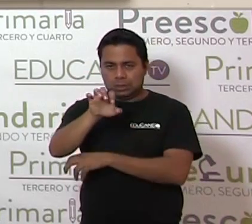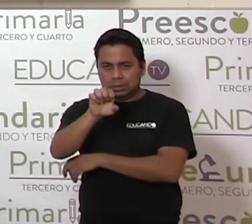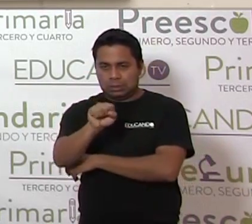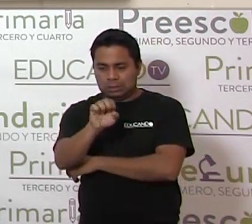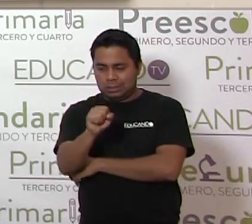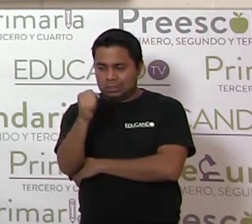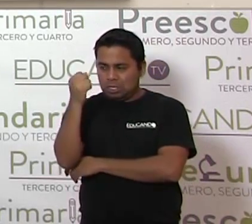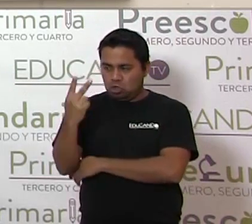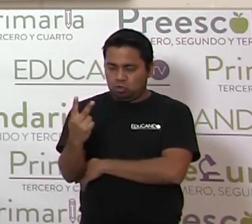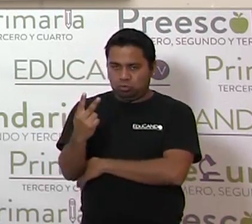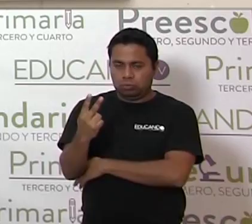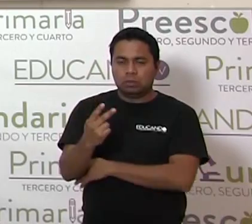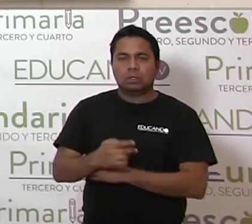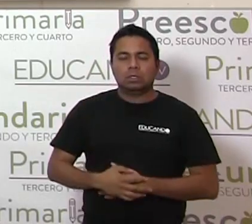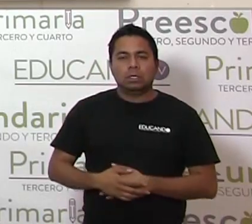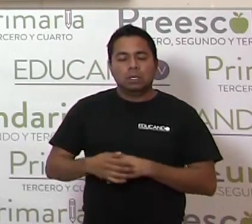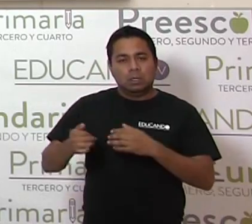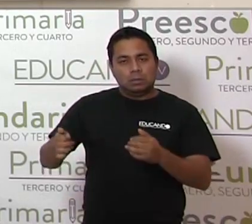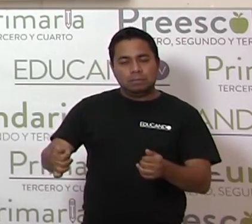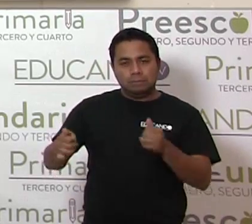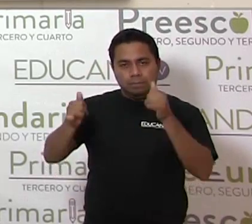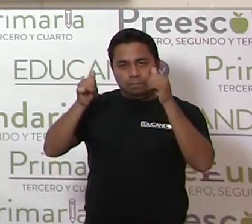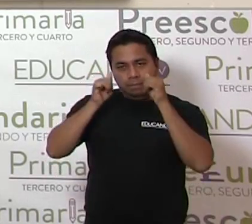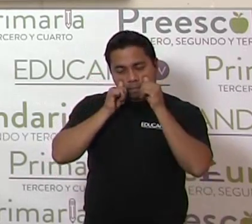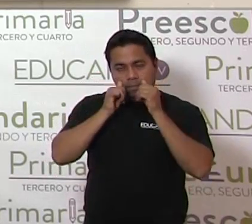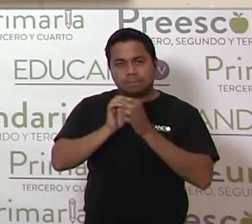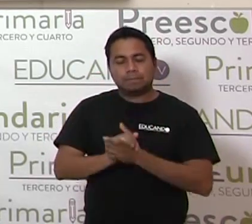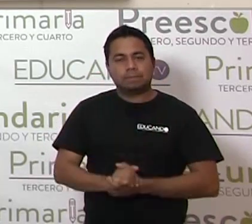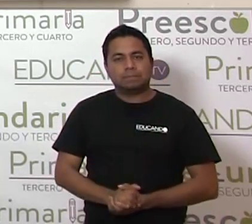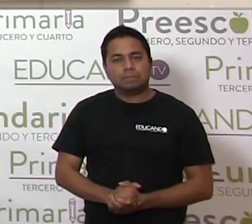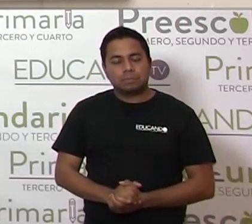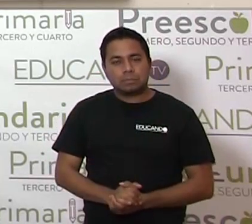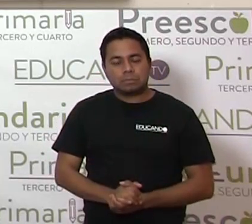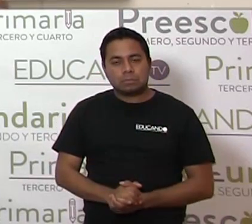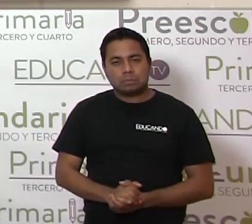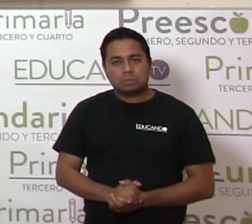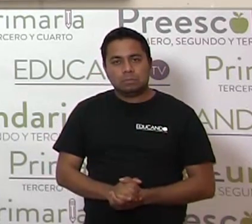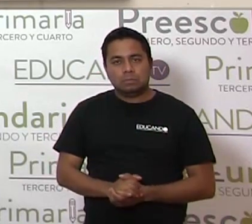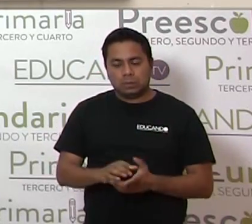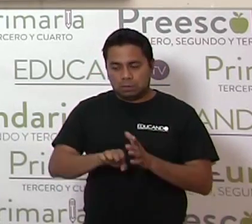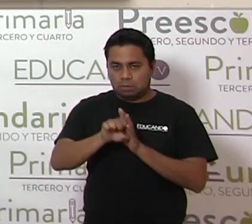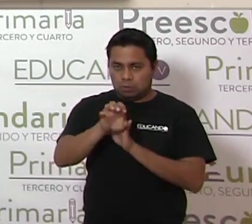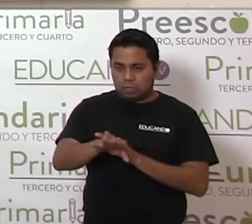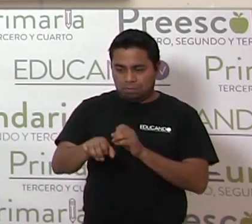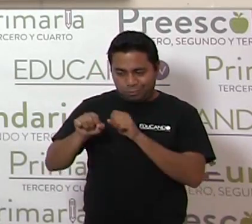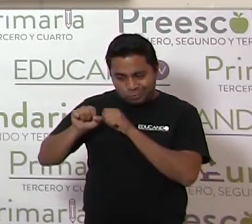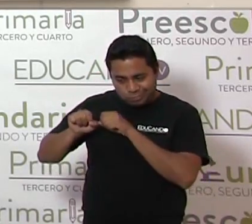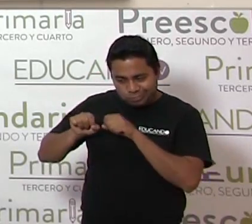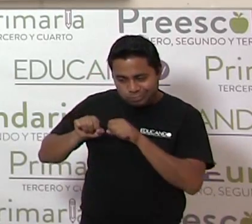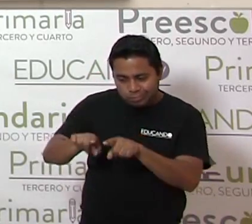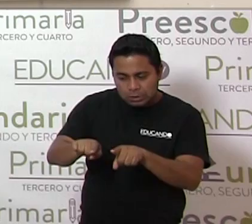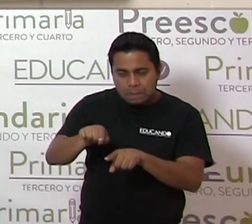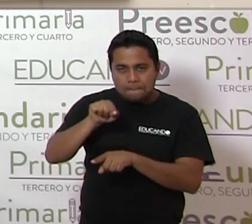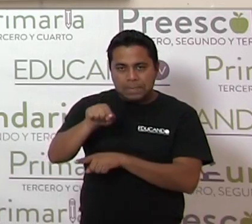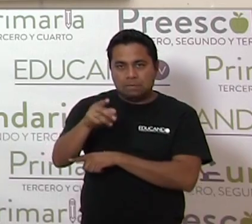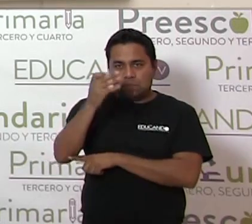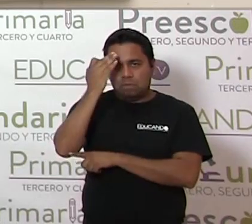1862. Mucha atención, porque si son sincrónicos en el mismo